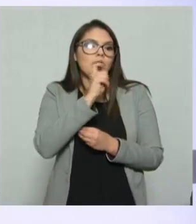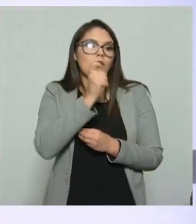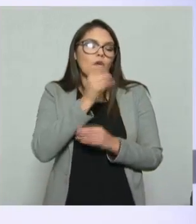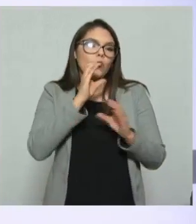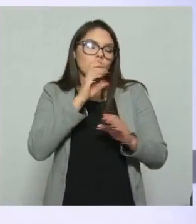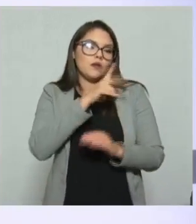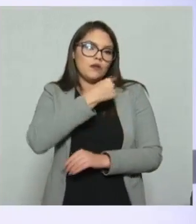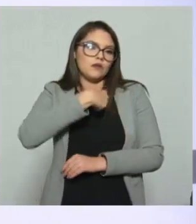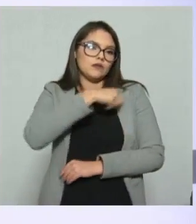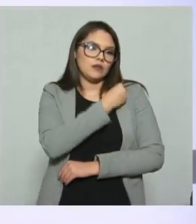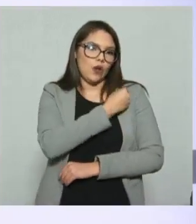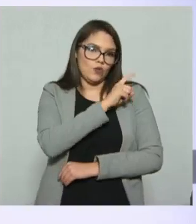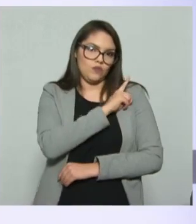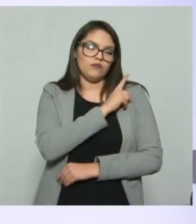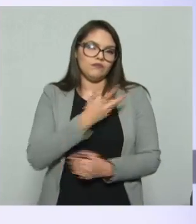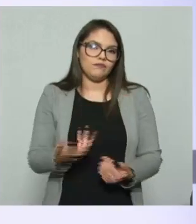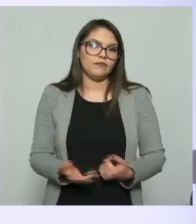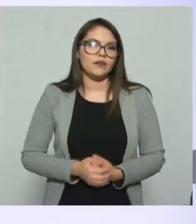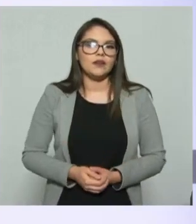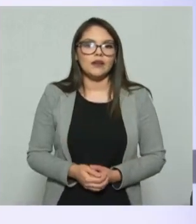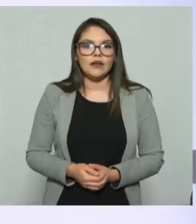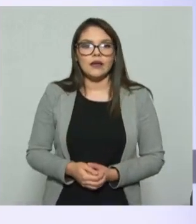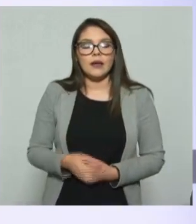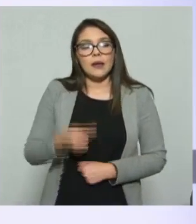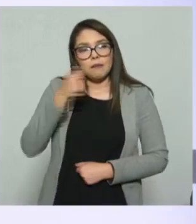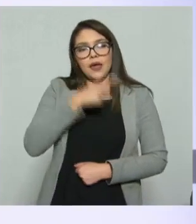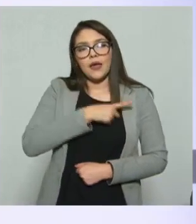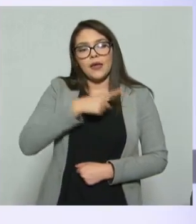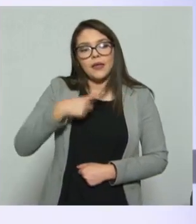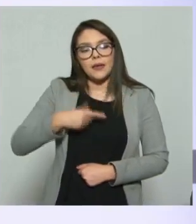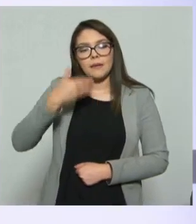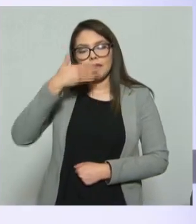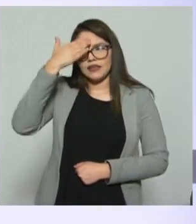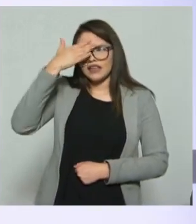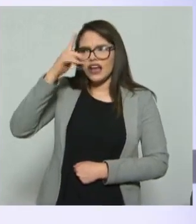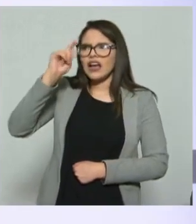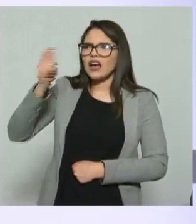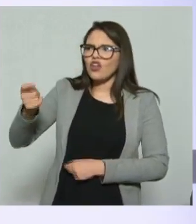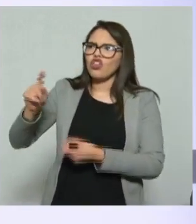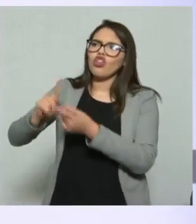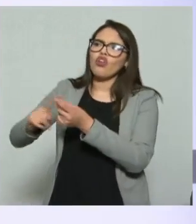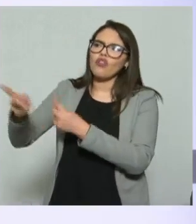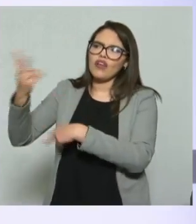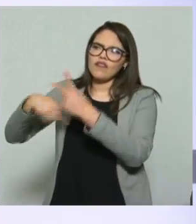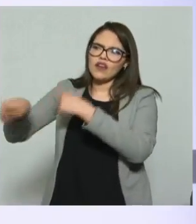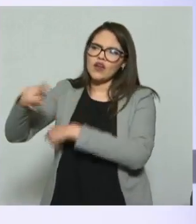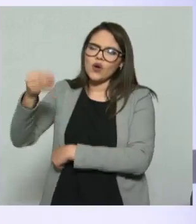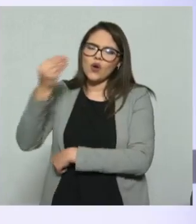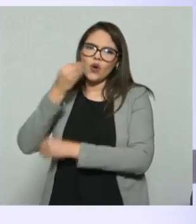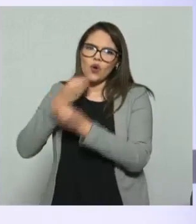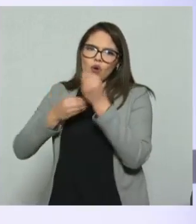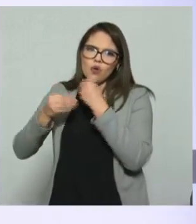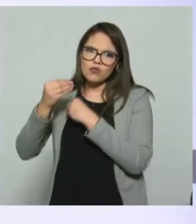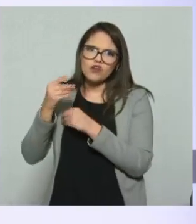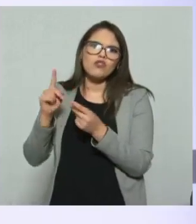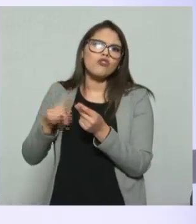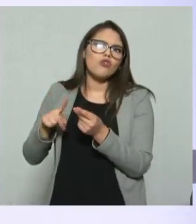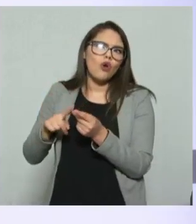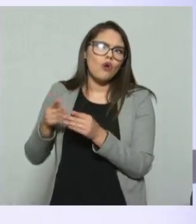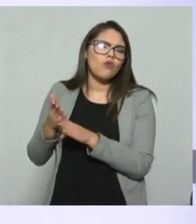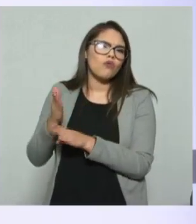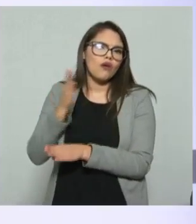es asegurarnos o informarnos sobre el origen de estos alimentos, porque también, por ejemplo, en